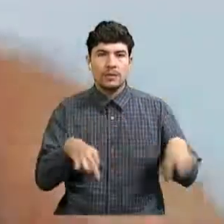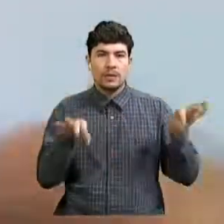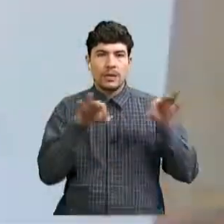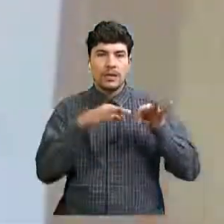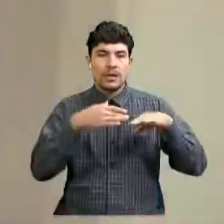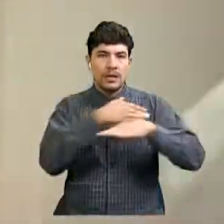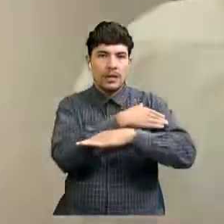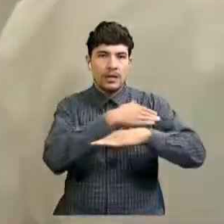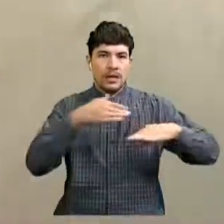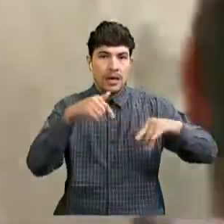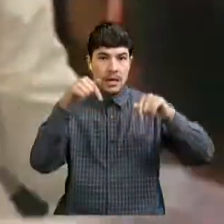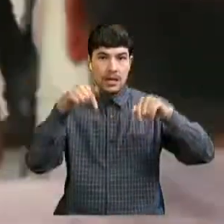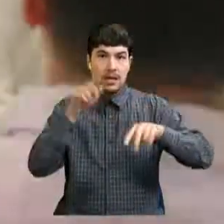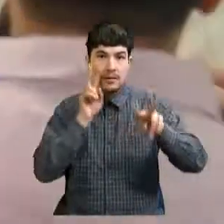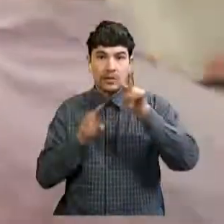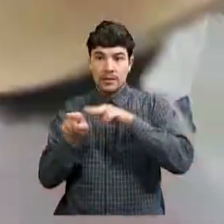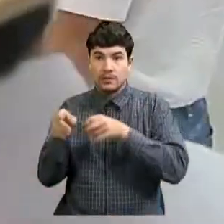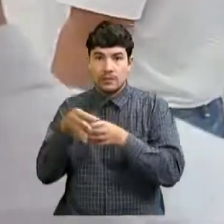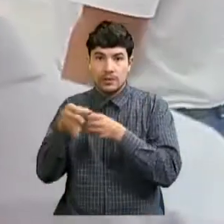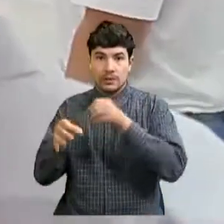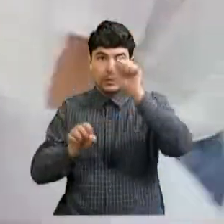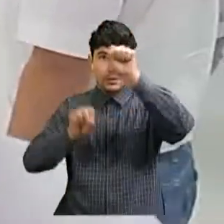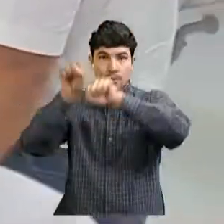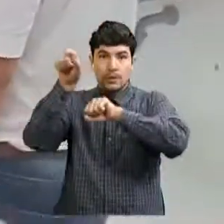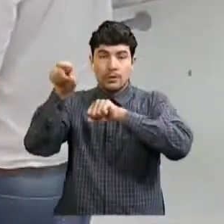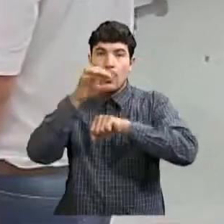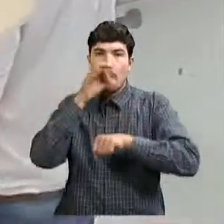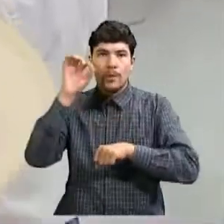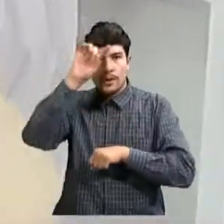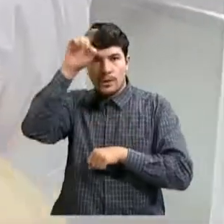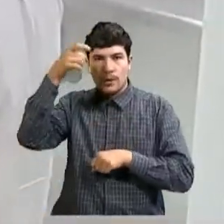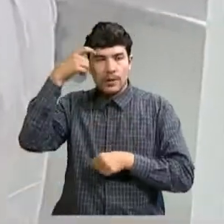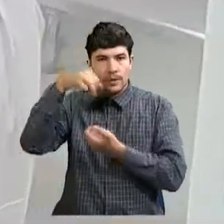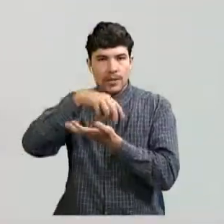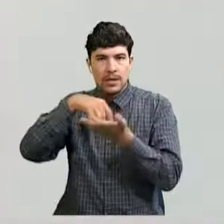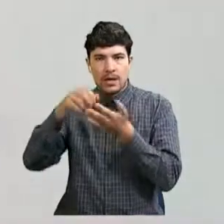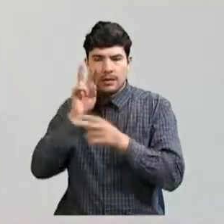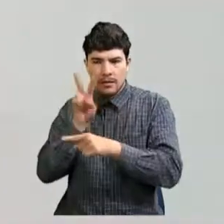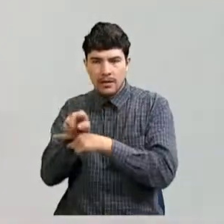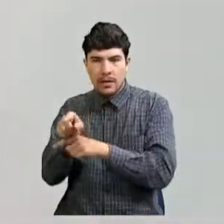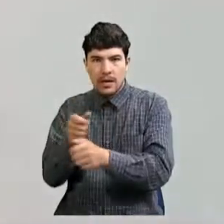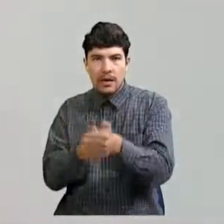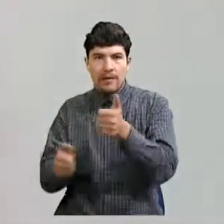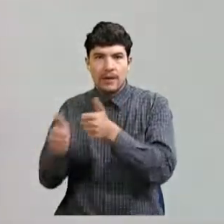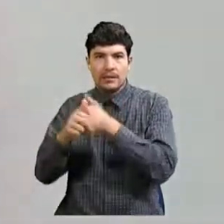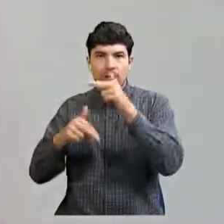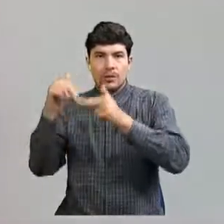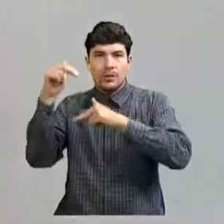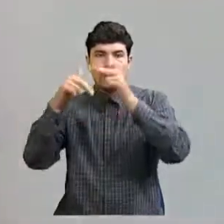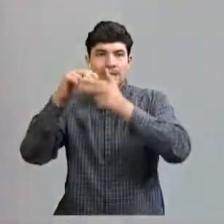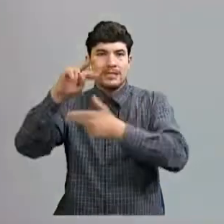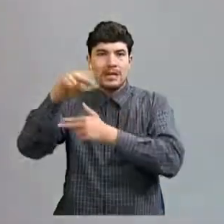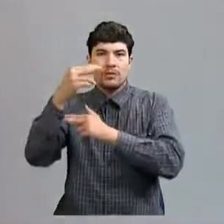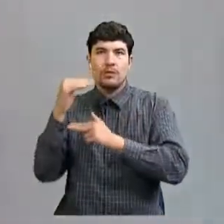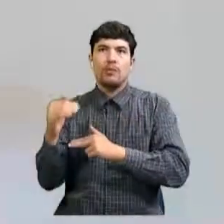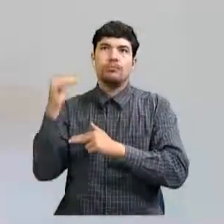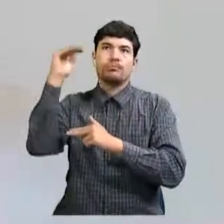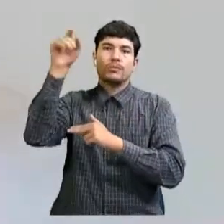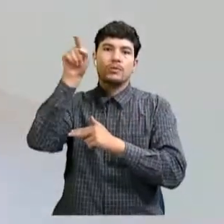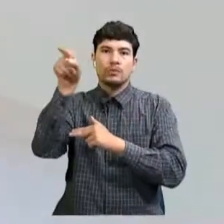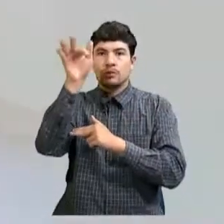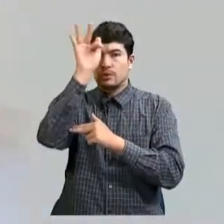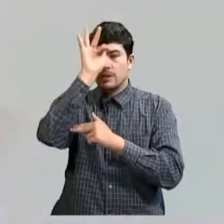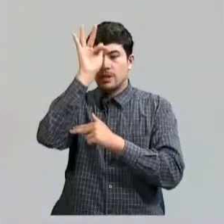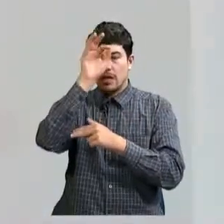vía. En la visita al Socorro, el gobernador de Santander también supervisó el avance de las obras de construcción del segundo piso del ese Hospital